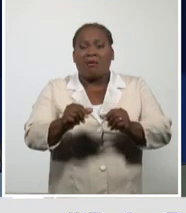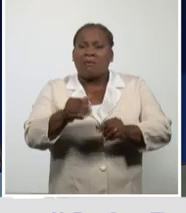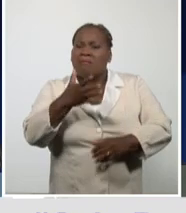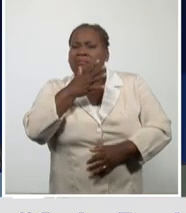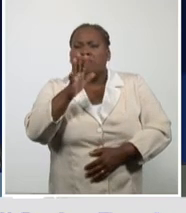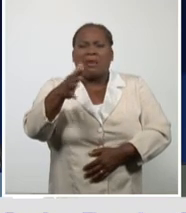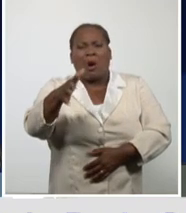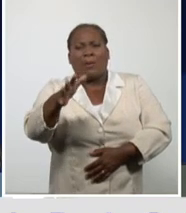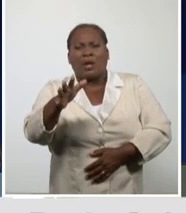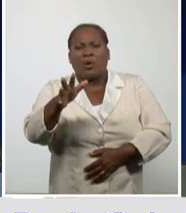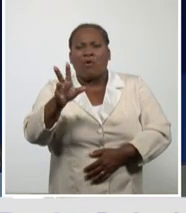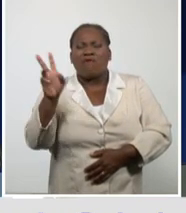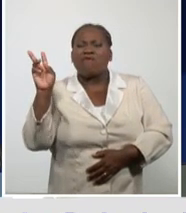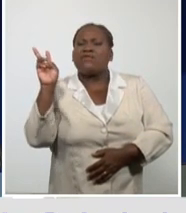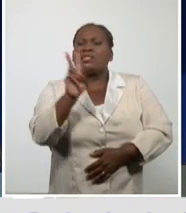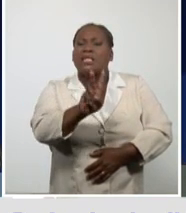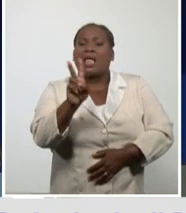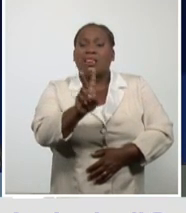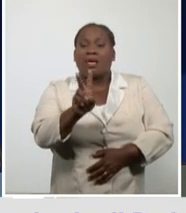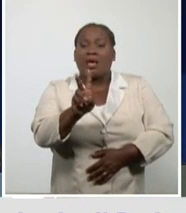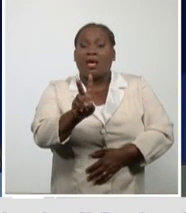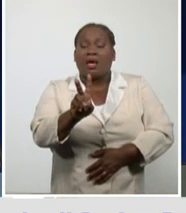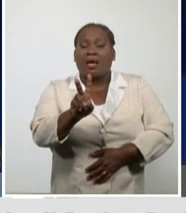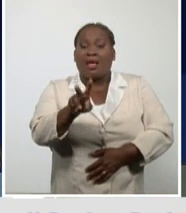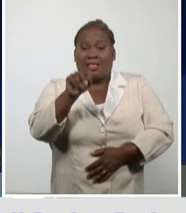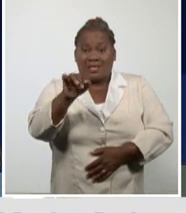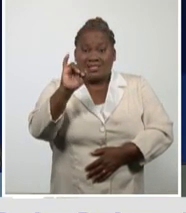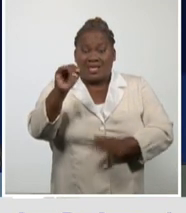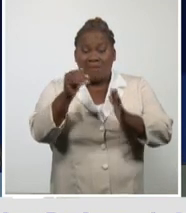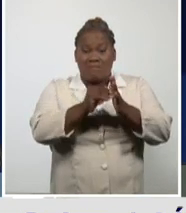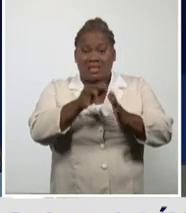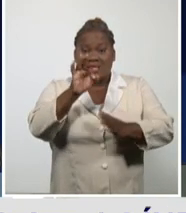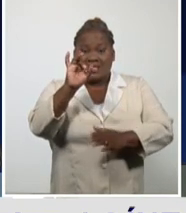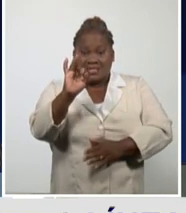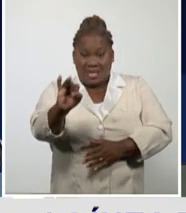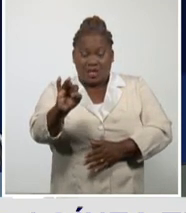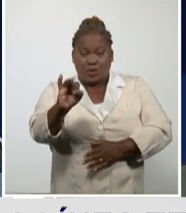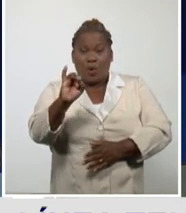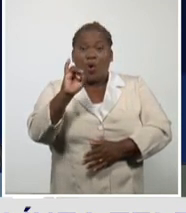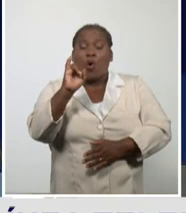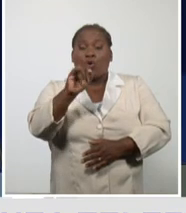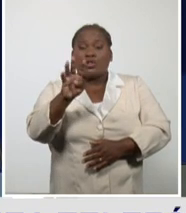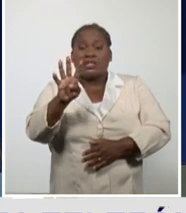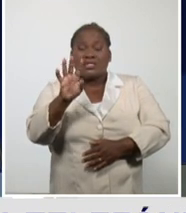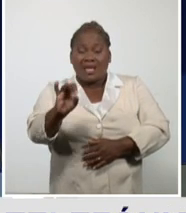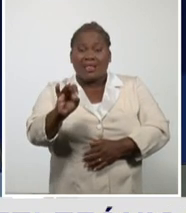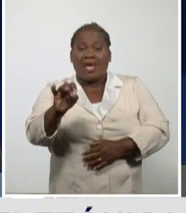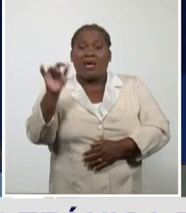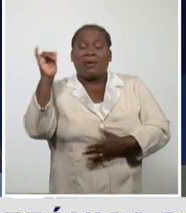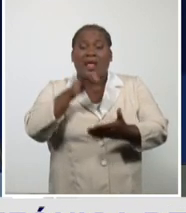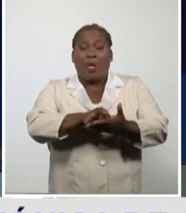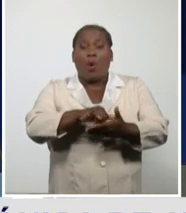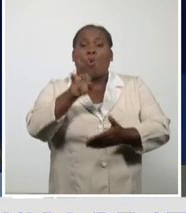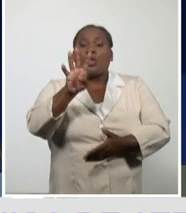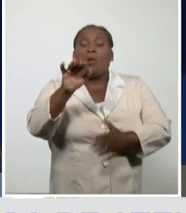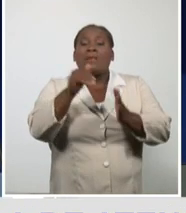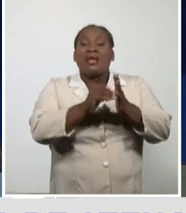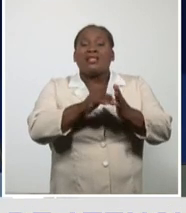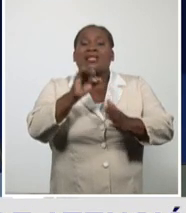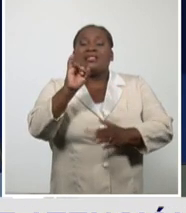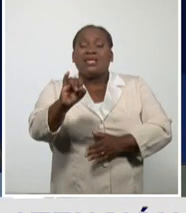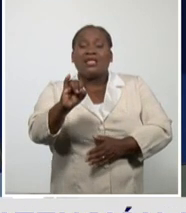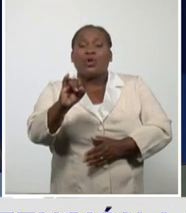de visitantes, de ellos 6.687 emigrados, 4.384